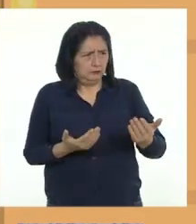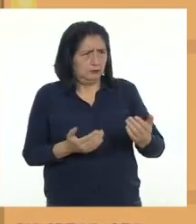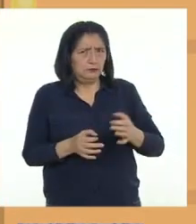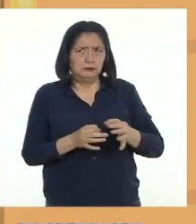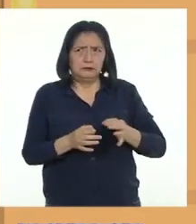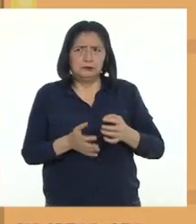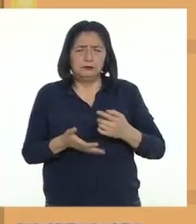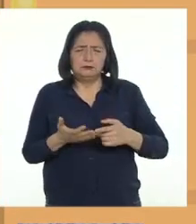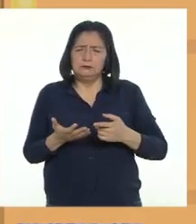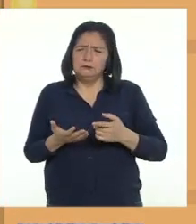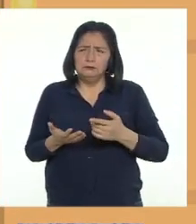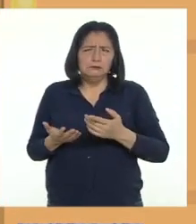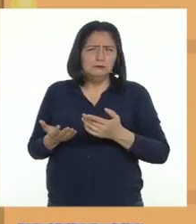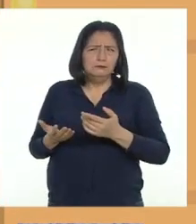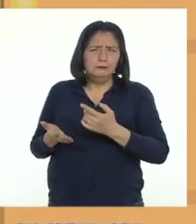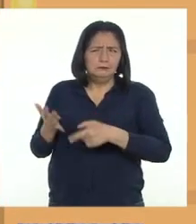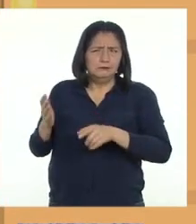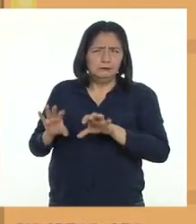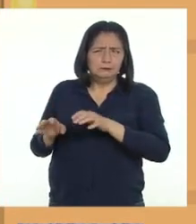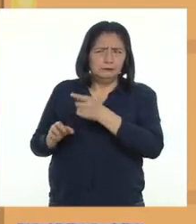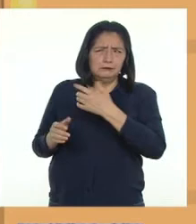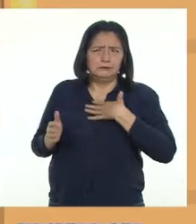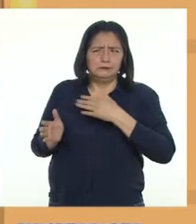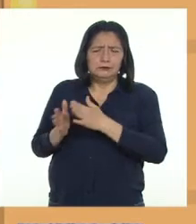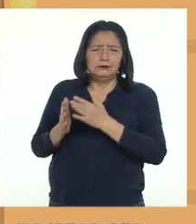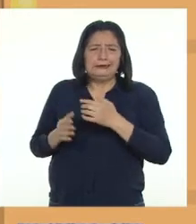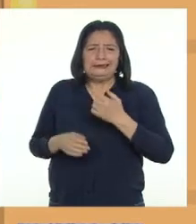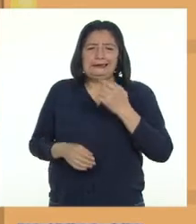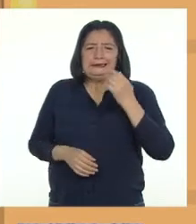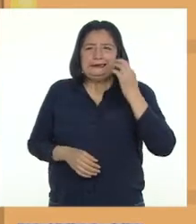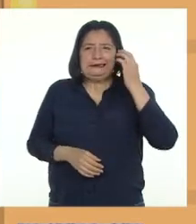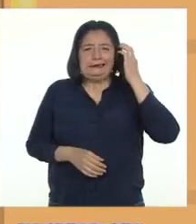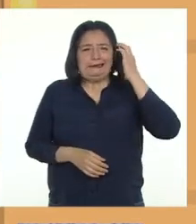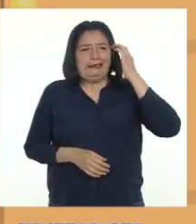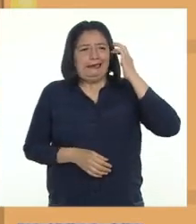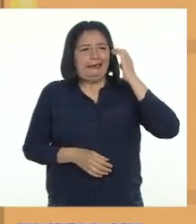¿Qué hacías con mi libro?